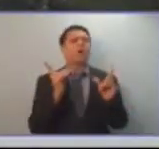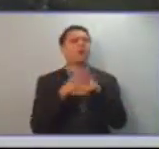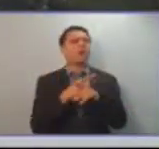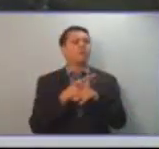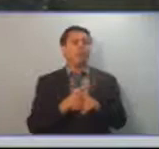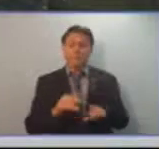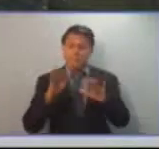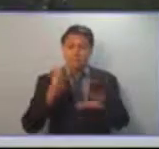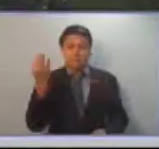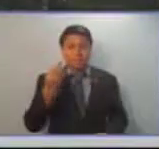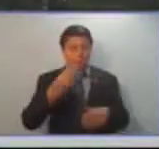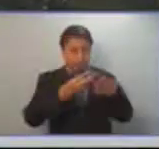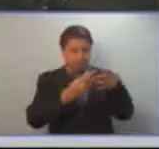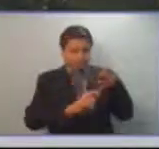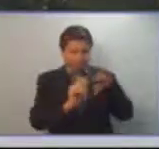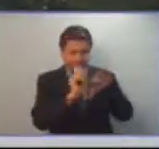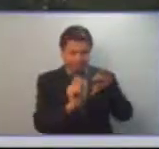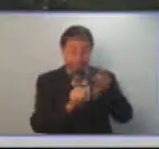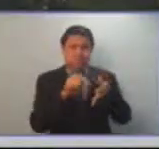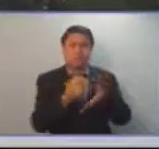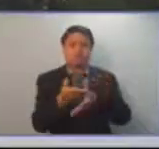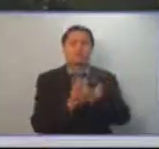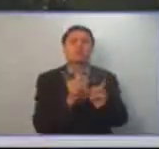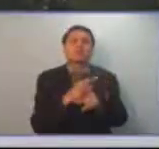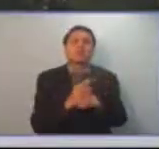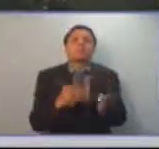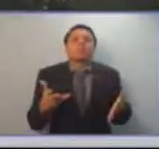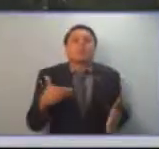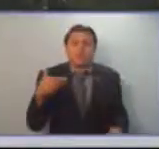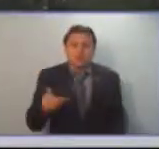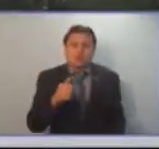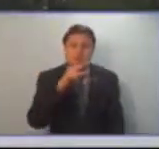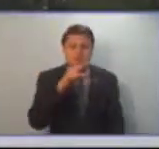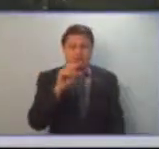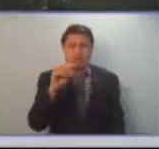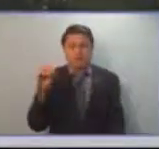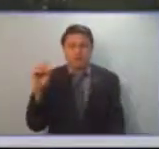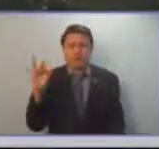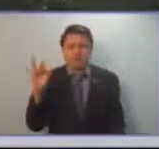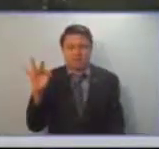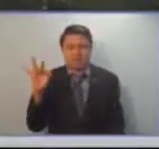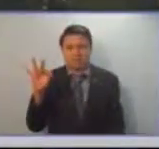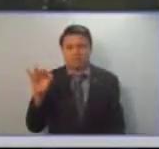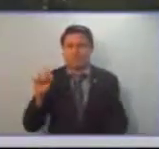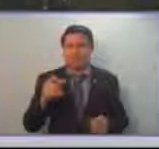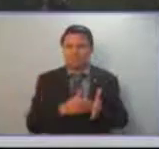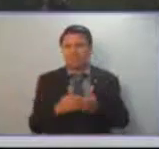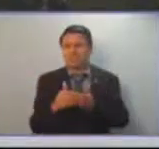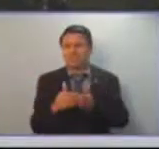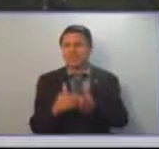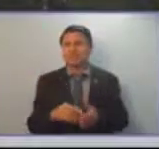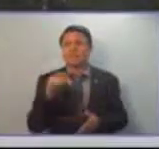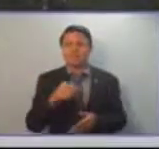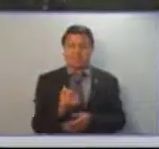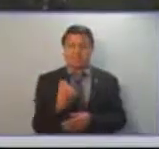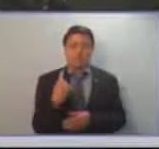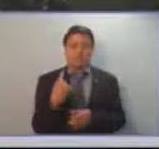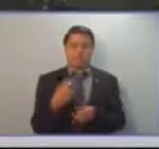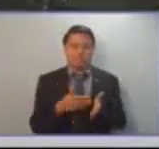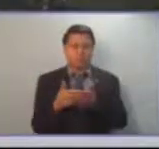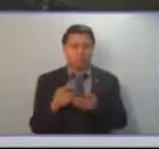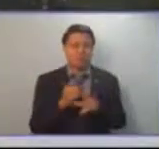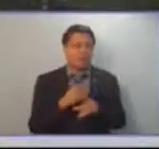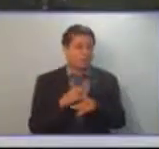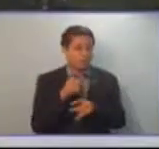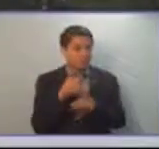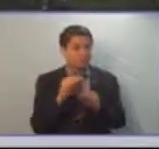pero debemos registrar que este cambio viene del 2009-2010 en adelante. Esto es reciente, y